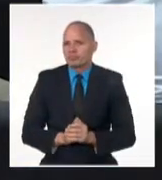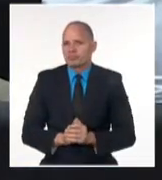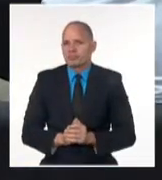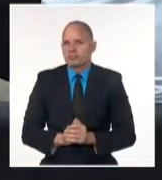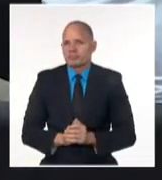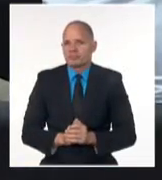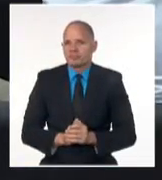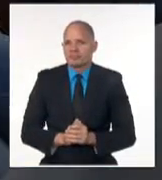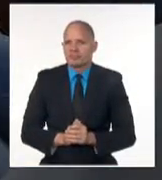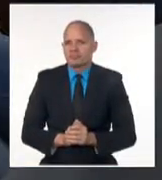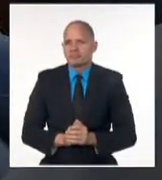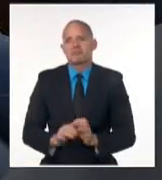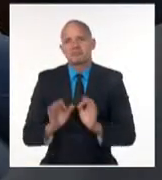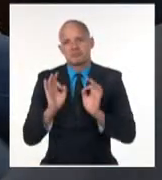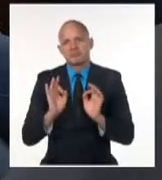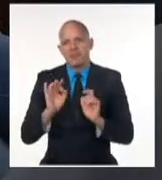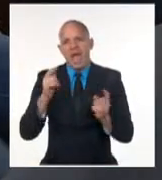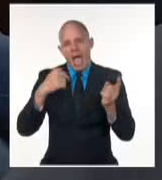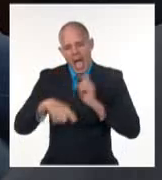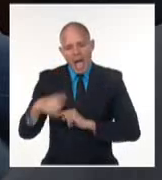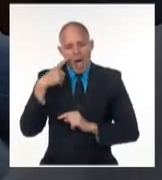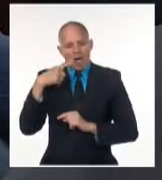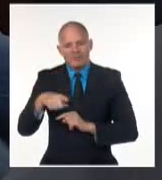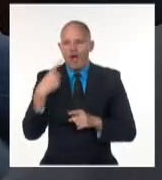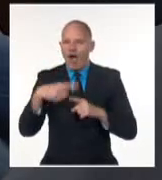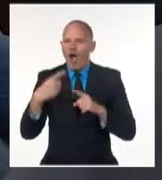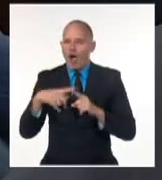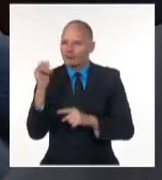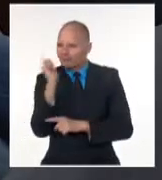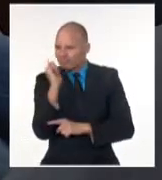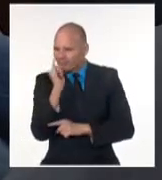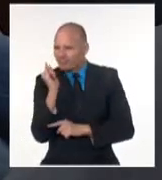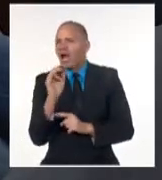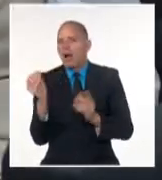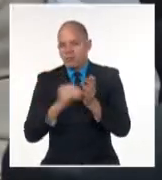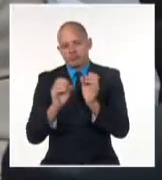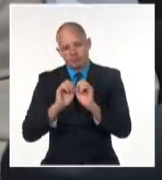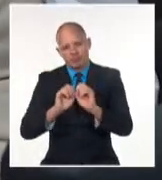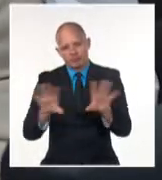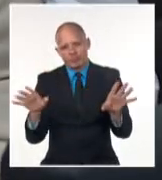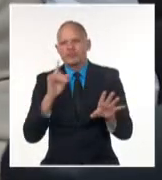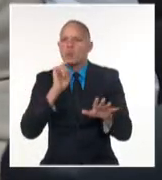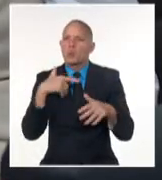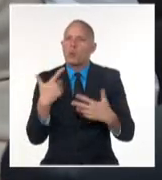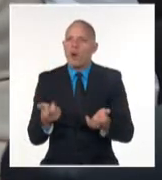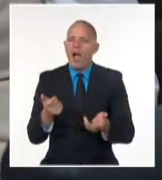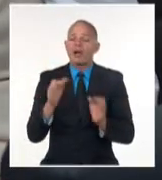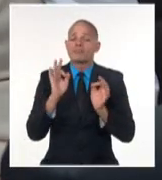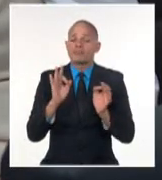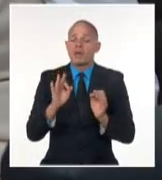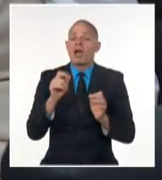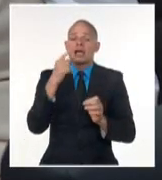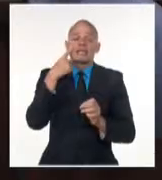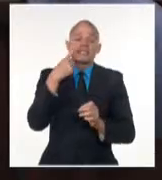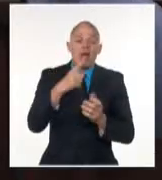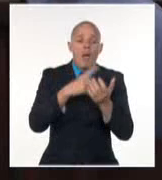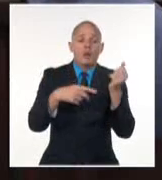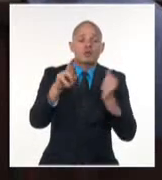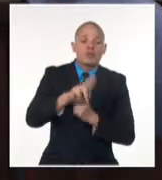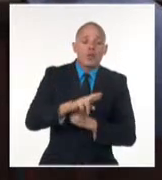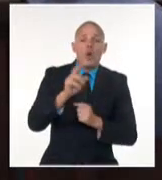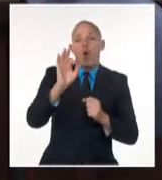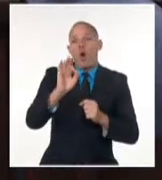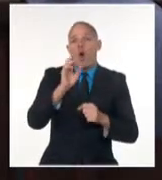fue presentado un documental que recoge el acompañamiento de la publicación de La Nación Boricua a las luchas del pueblo puertorriqueño,